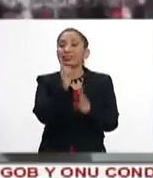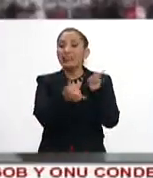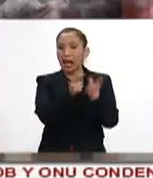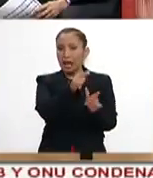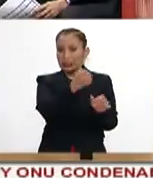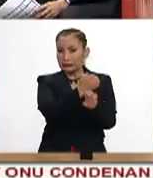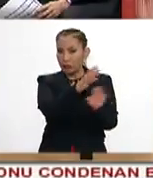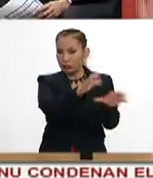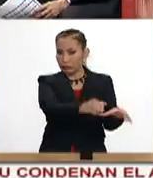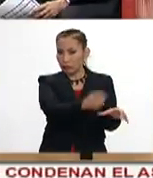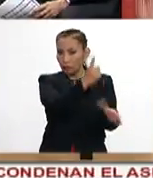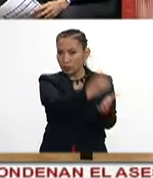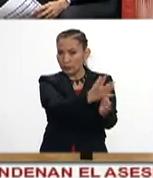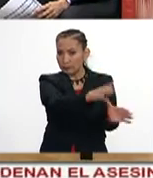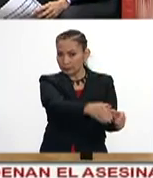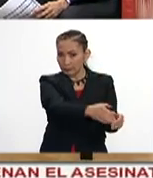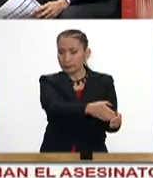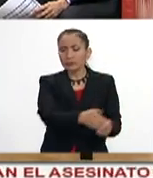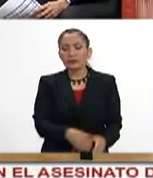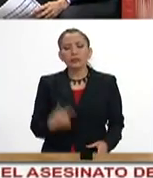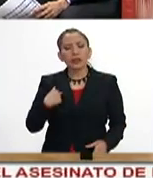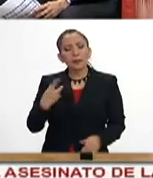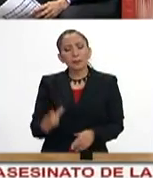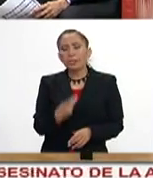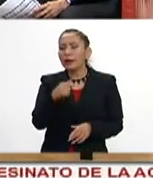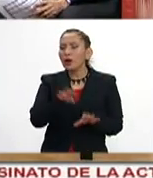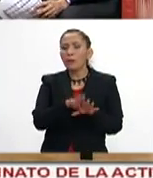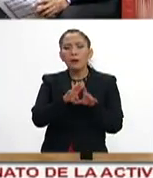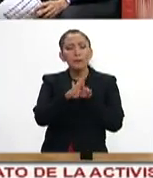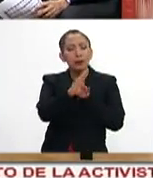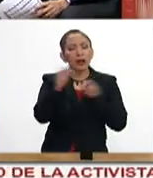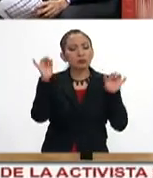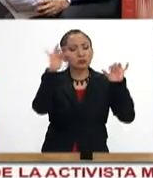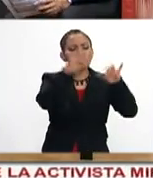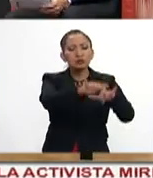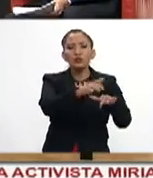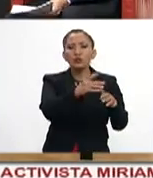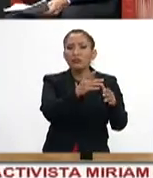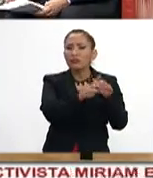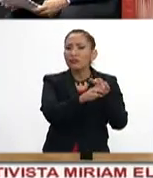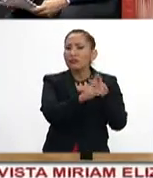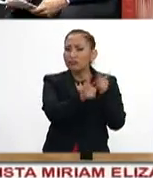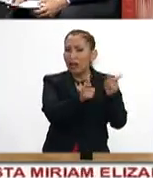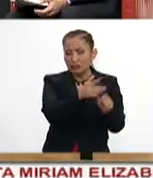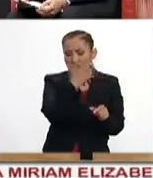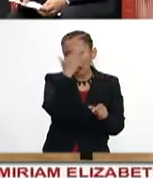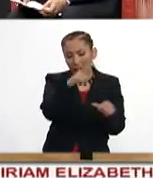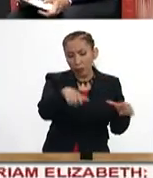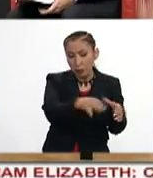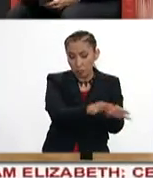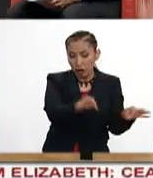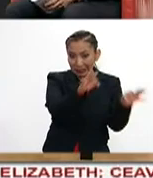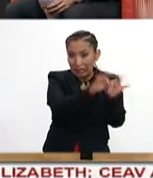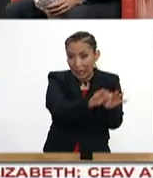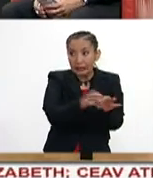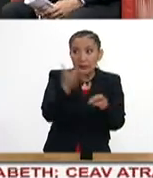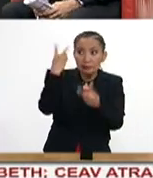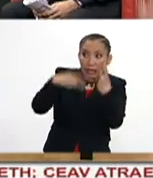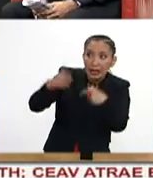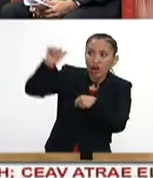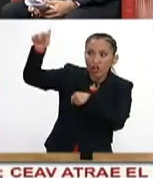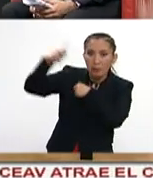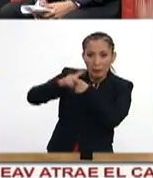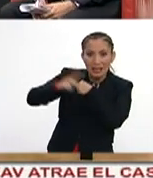es esta... ¿Cómo fluye la migración en un estado como Texas? Digo, sabemos que es obviamente un importante receptor de